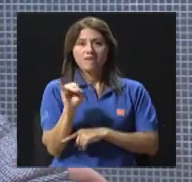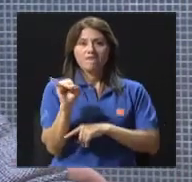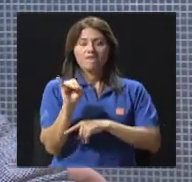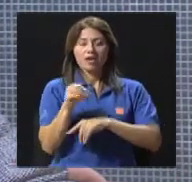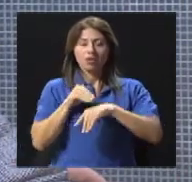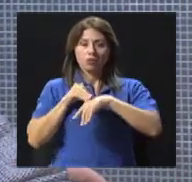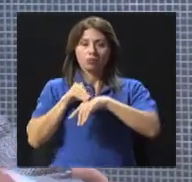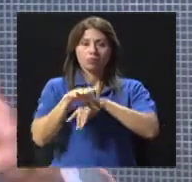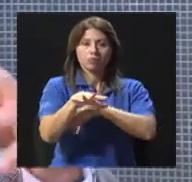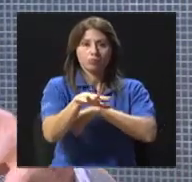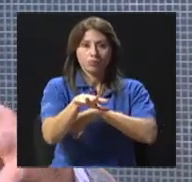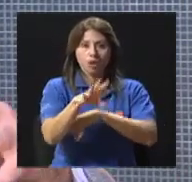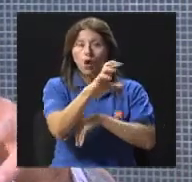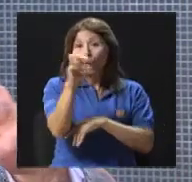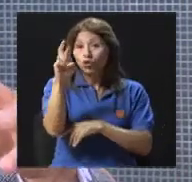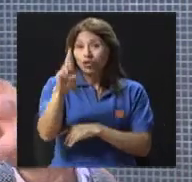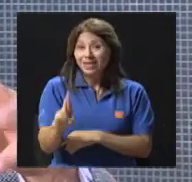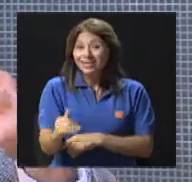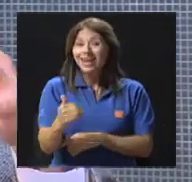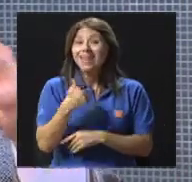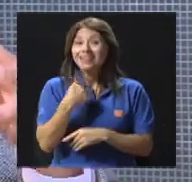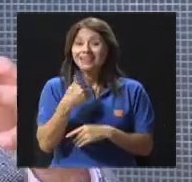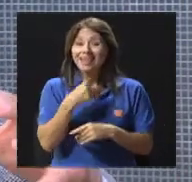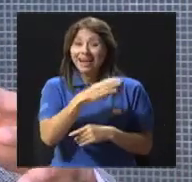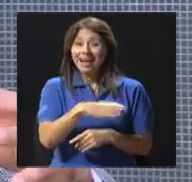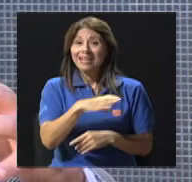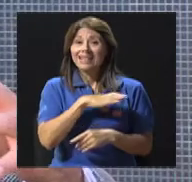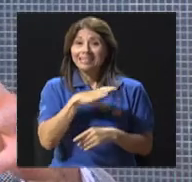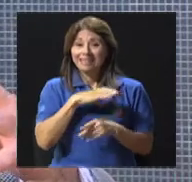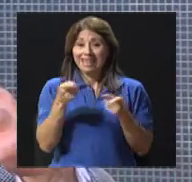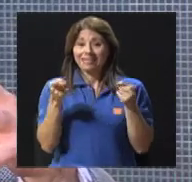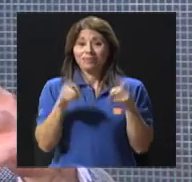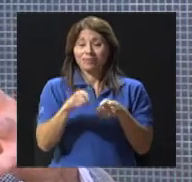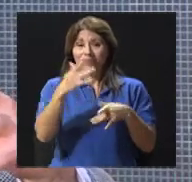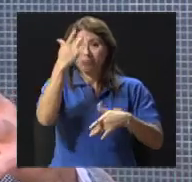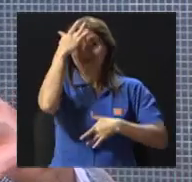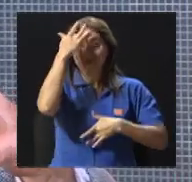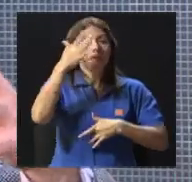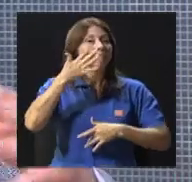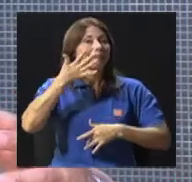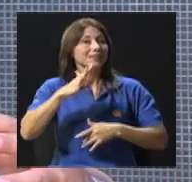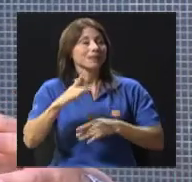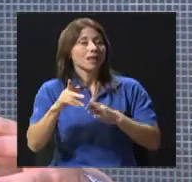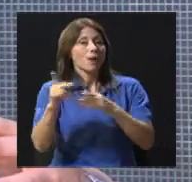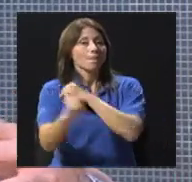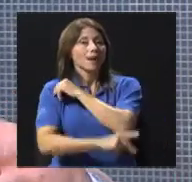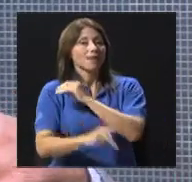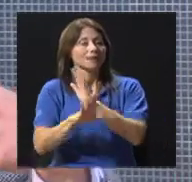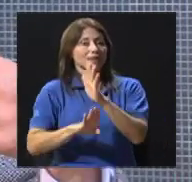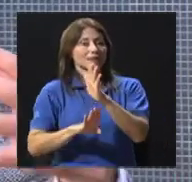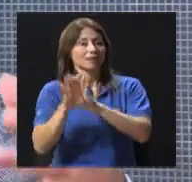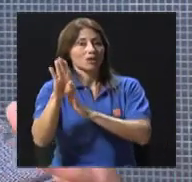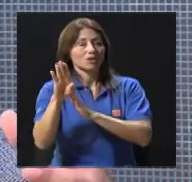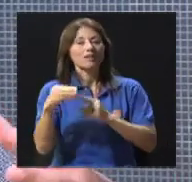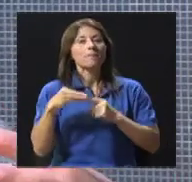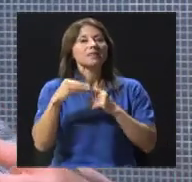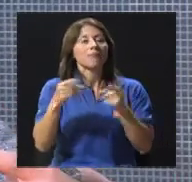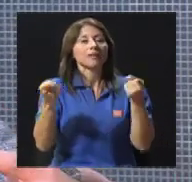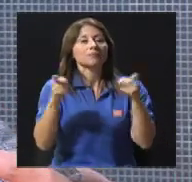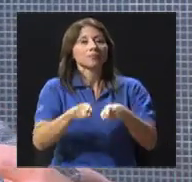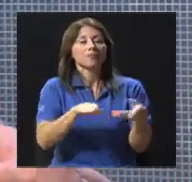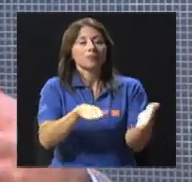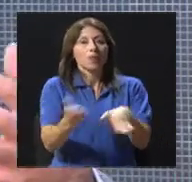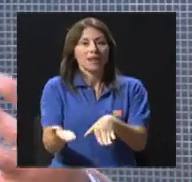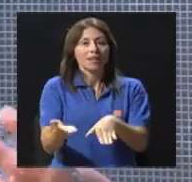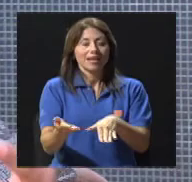enfermedades infectocontagiosas. Costa Rica tiene un perfil epidemiológico muy similar a los países desarrollados. En las principales causas de muerte